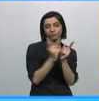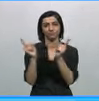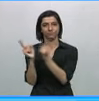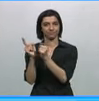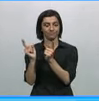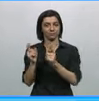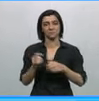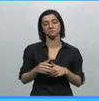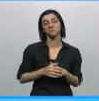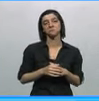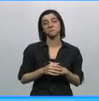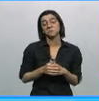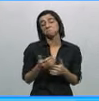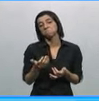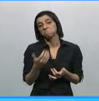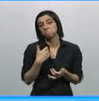Donde yo creo que